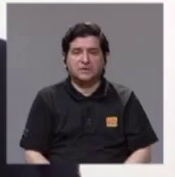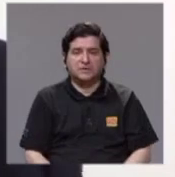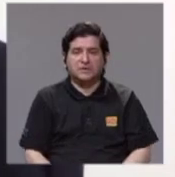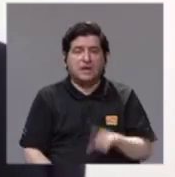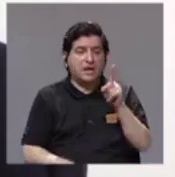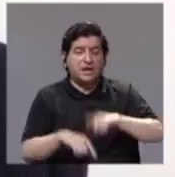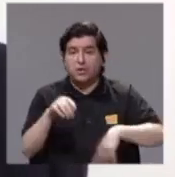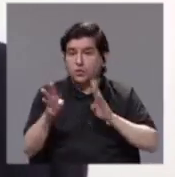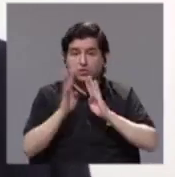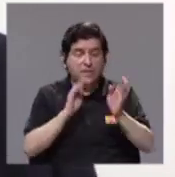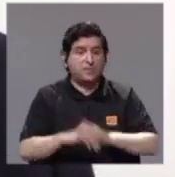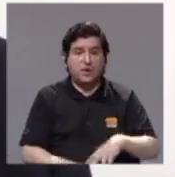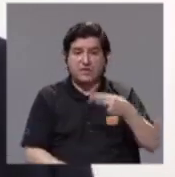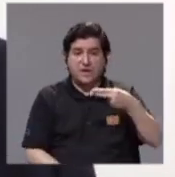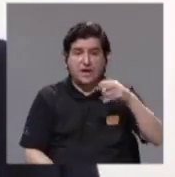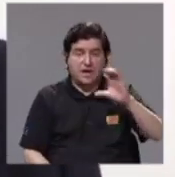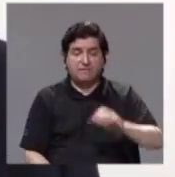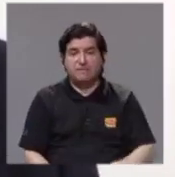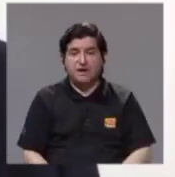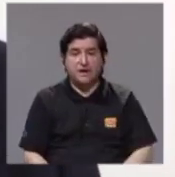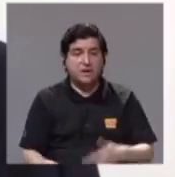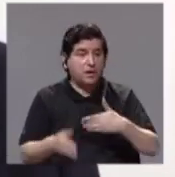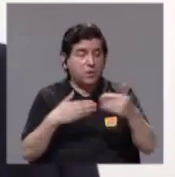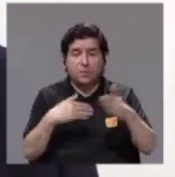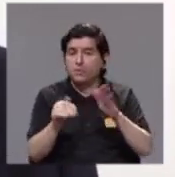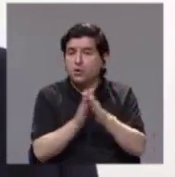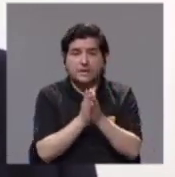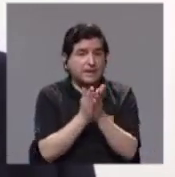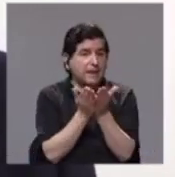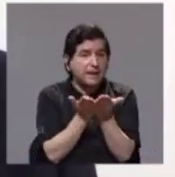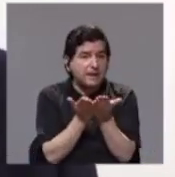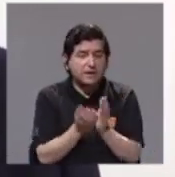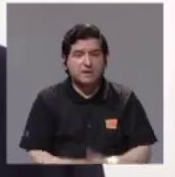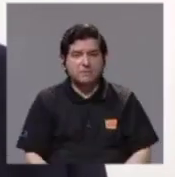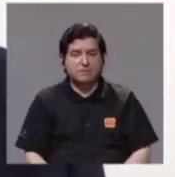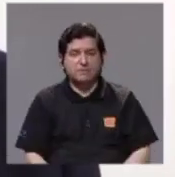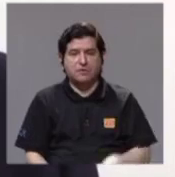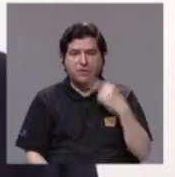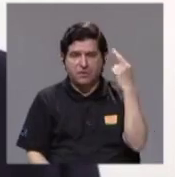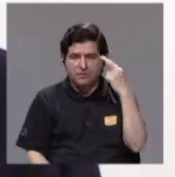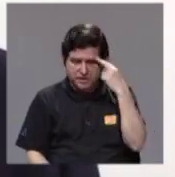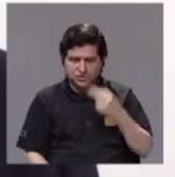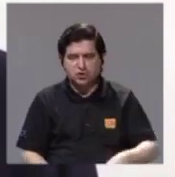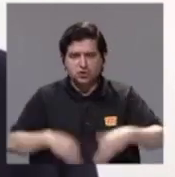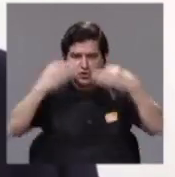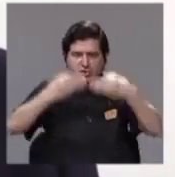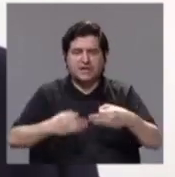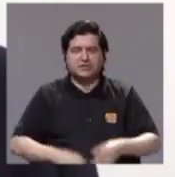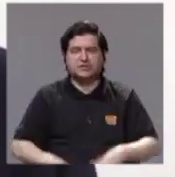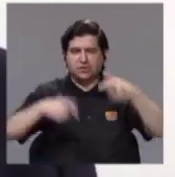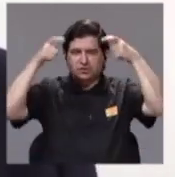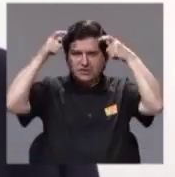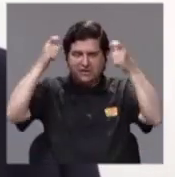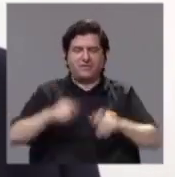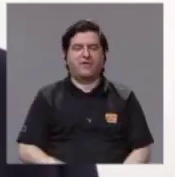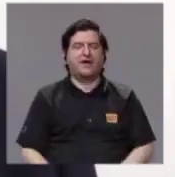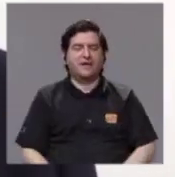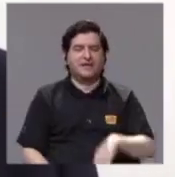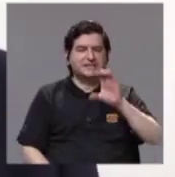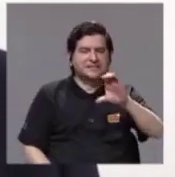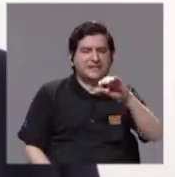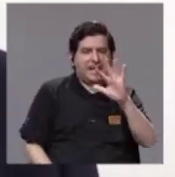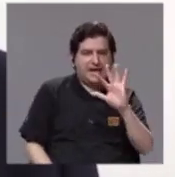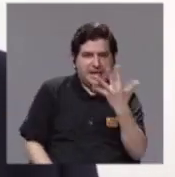de Carlos V. Hay que saber que todos los libros publicados